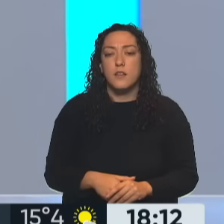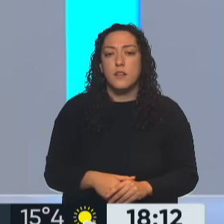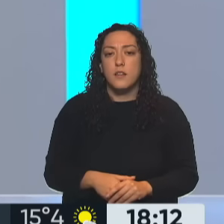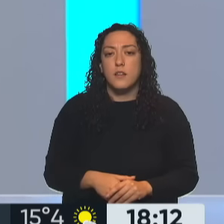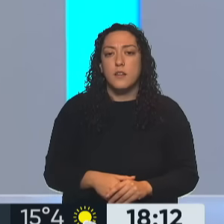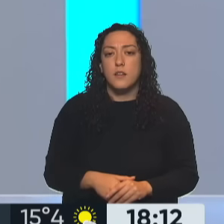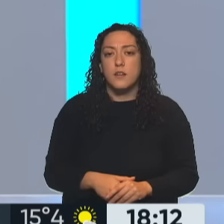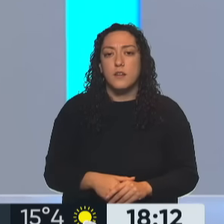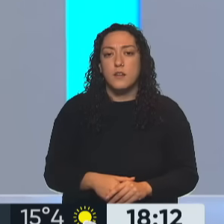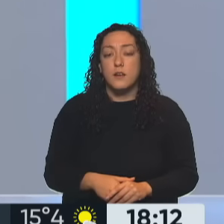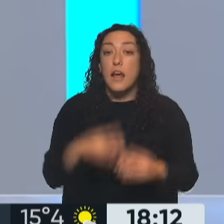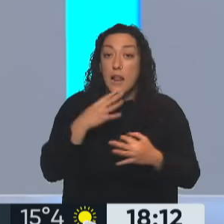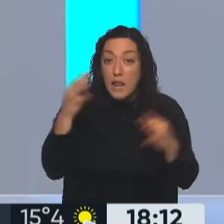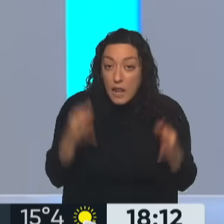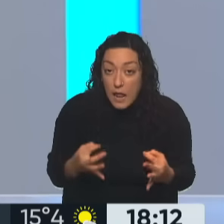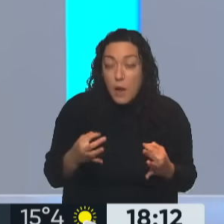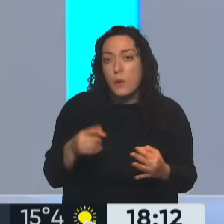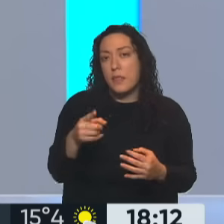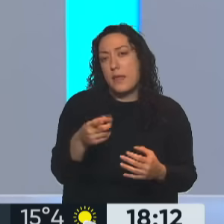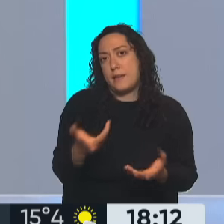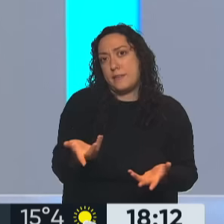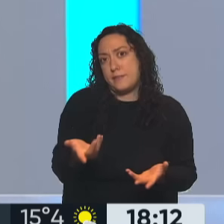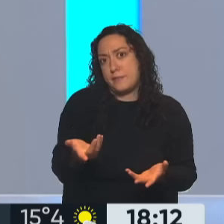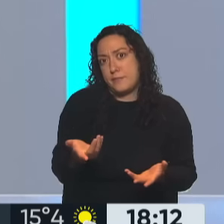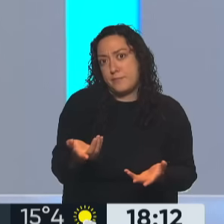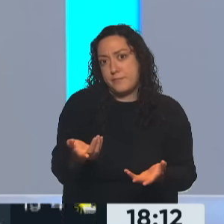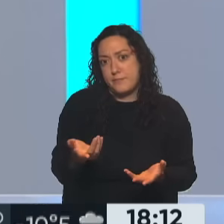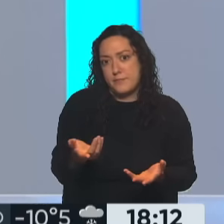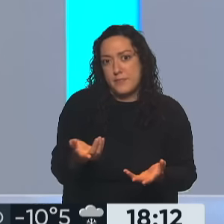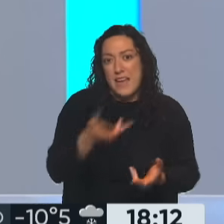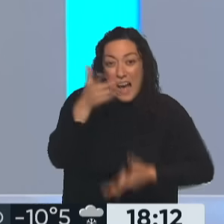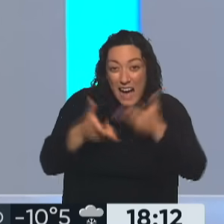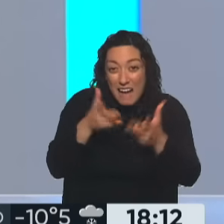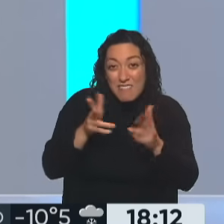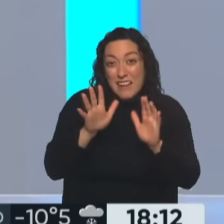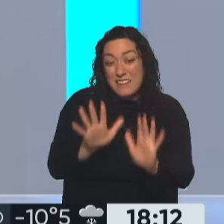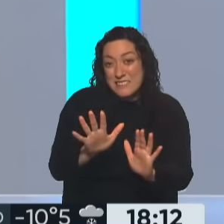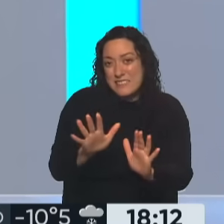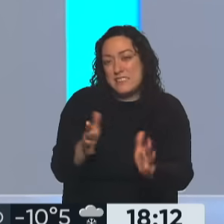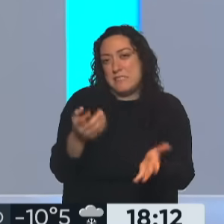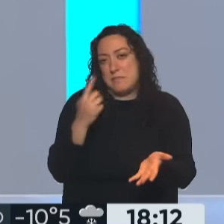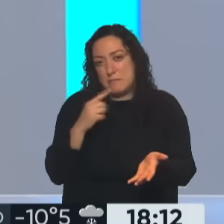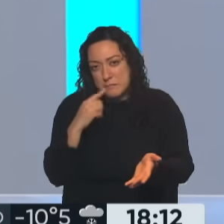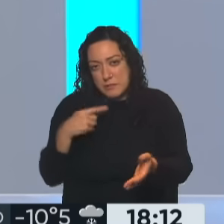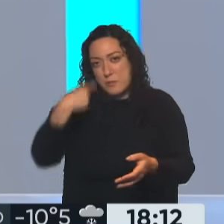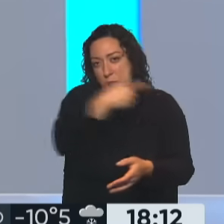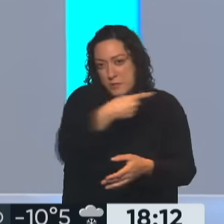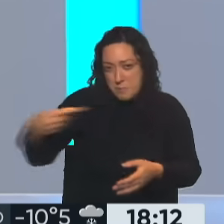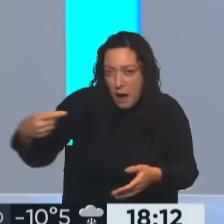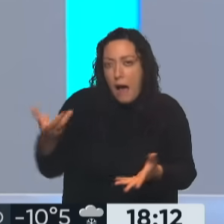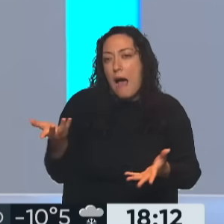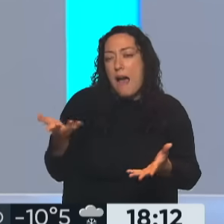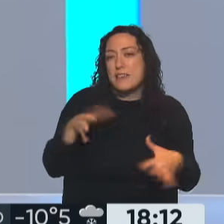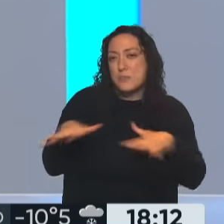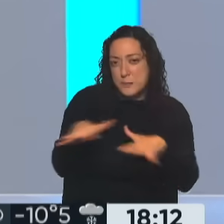Y la verdad que, pues, que es una audacia muy grande tirarse con semejante pronóstico ya para la semana que y viene. Y con este escenario. A lo sí, cual